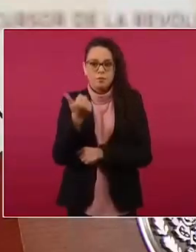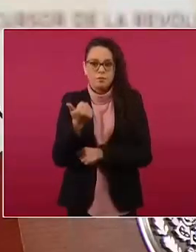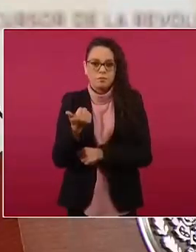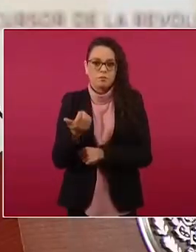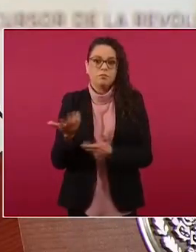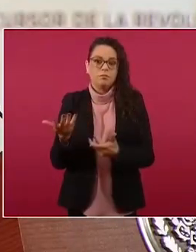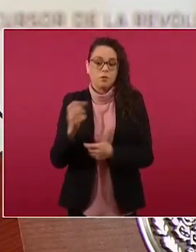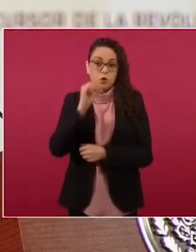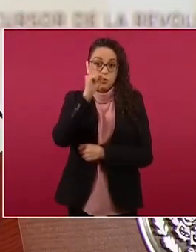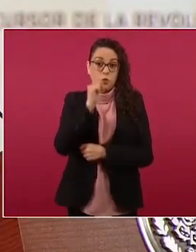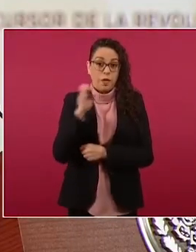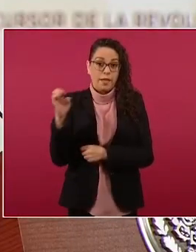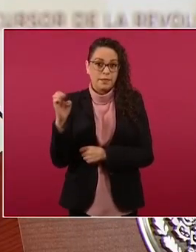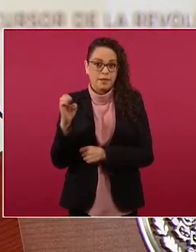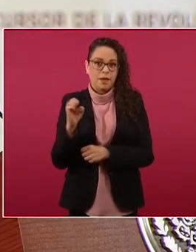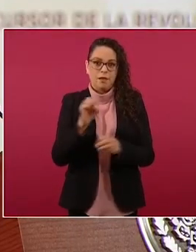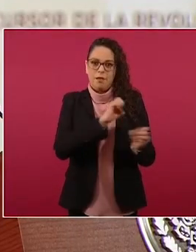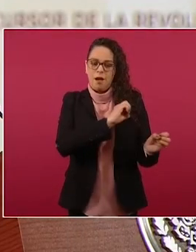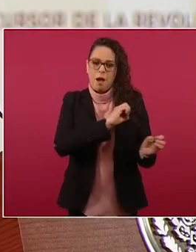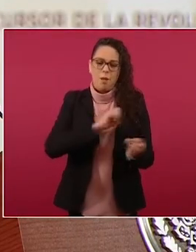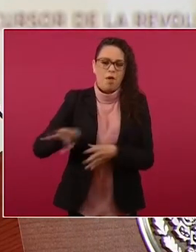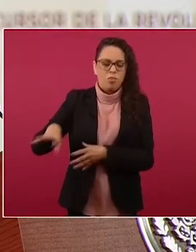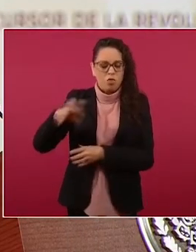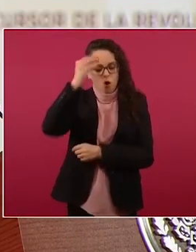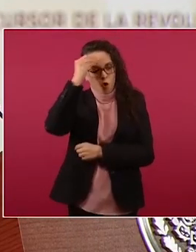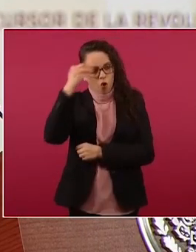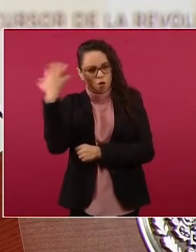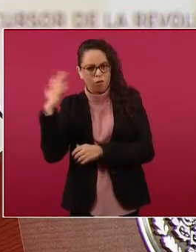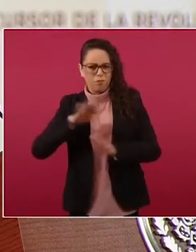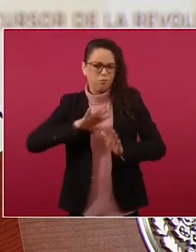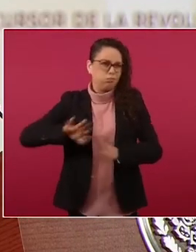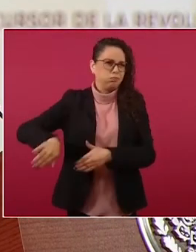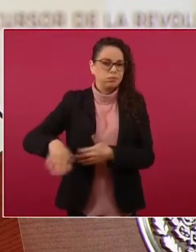el sur sureste de nuestro país. Entonces sí,